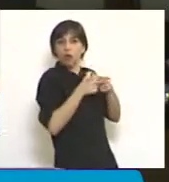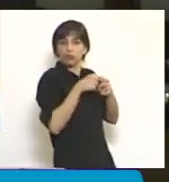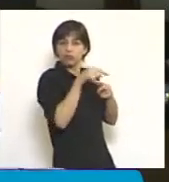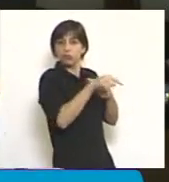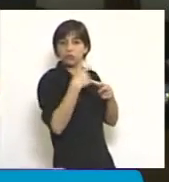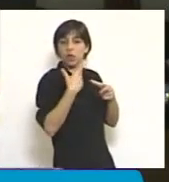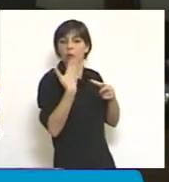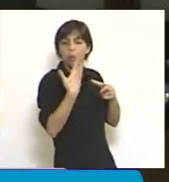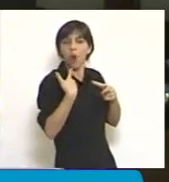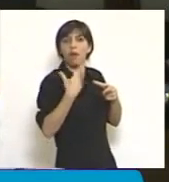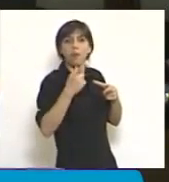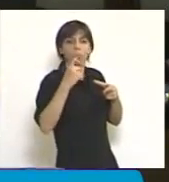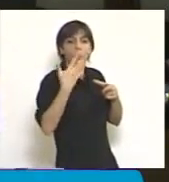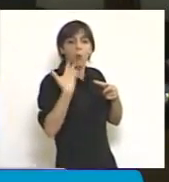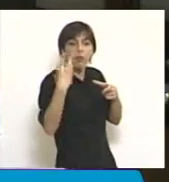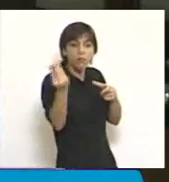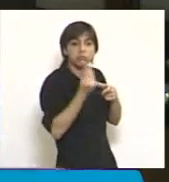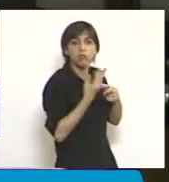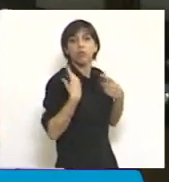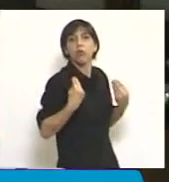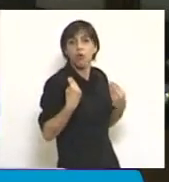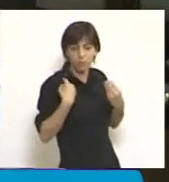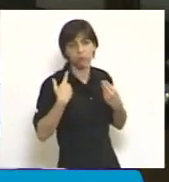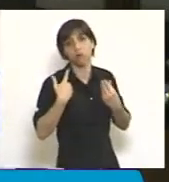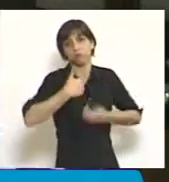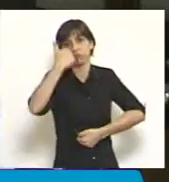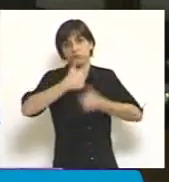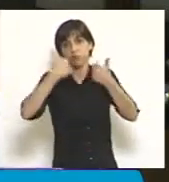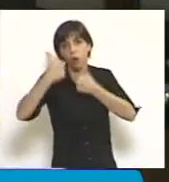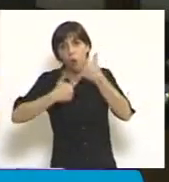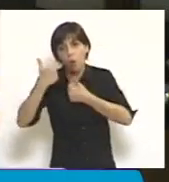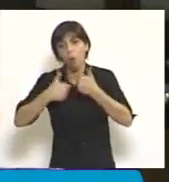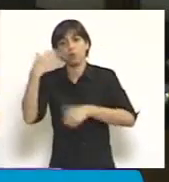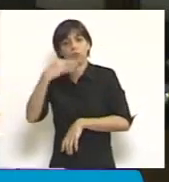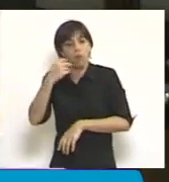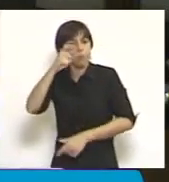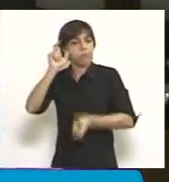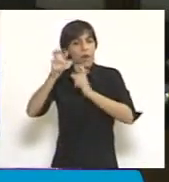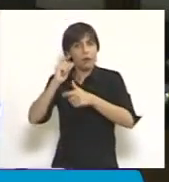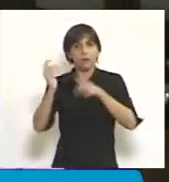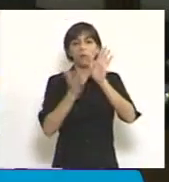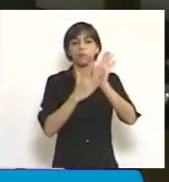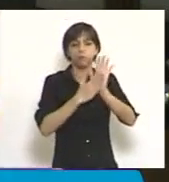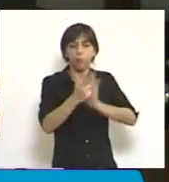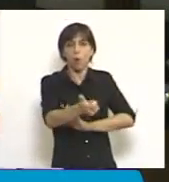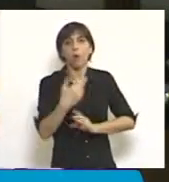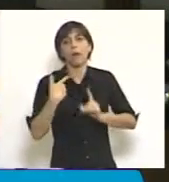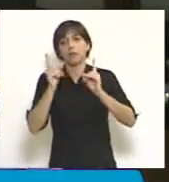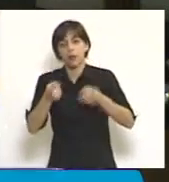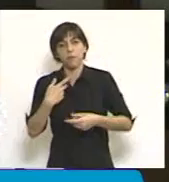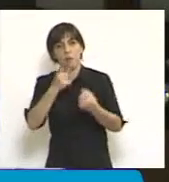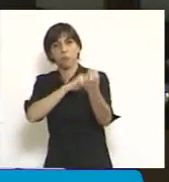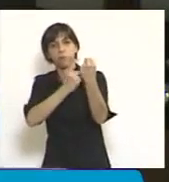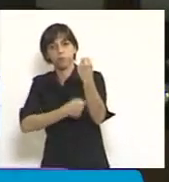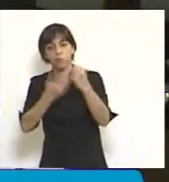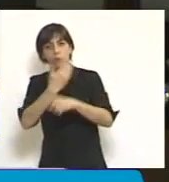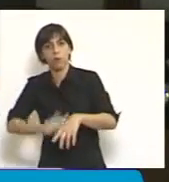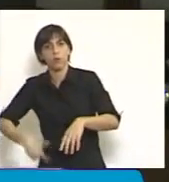Poder Judicial. Pero esos subrogantes deben ser seleccionados, de acuerdo con nuestro proyecto, por el Consejo de la